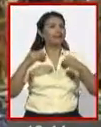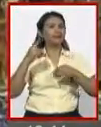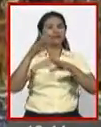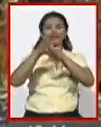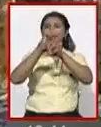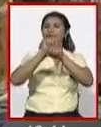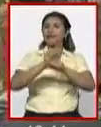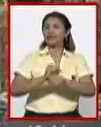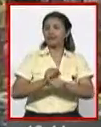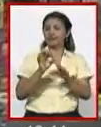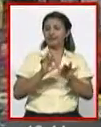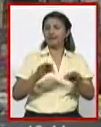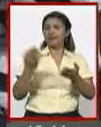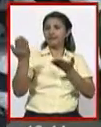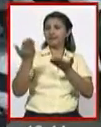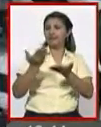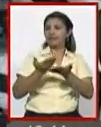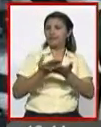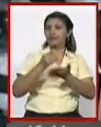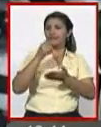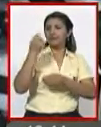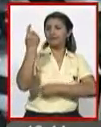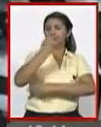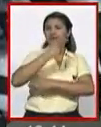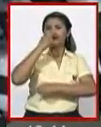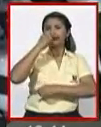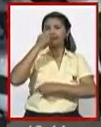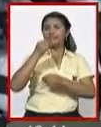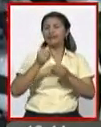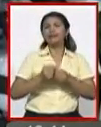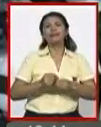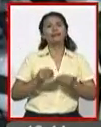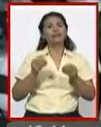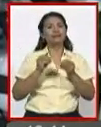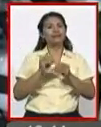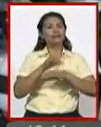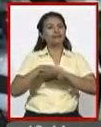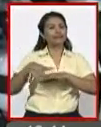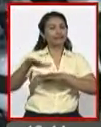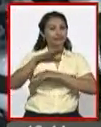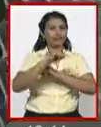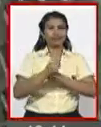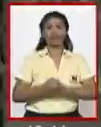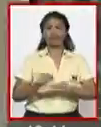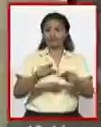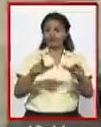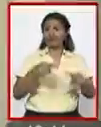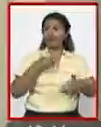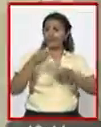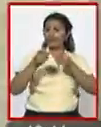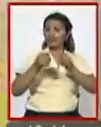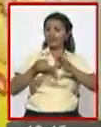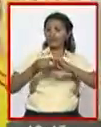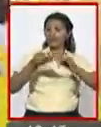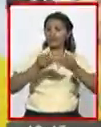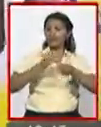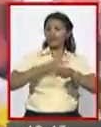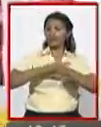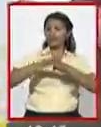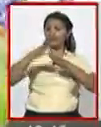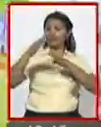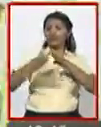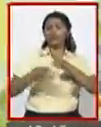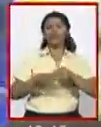la tradicional e importado Halloween, que cada año tiene mayor repercusión en nuestro país. El municipio realizó controles de fecha de caducidad de